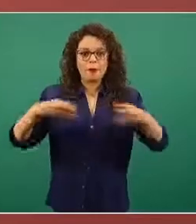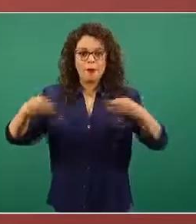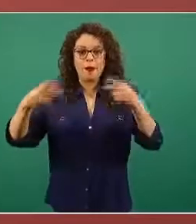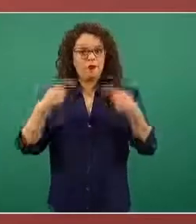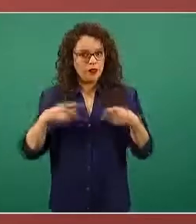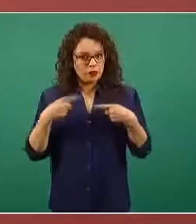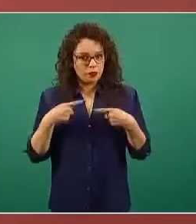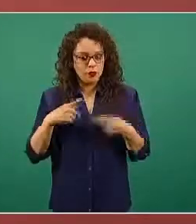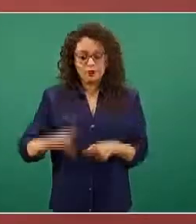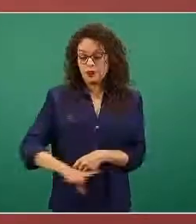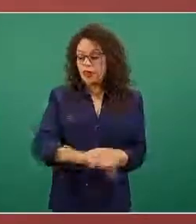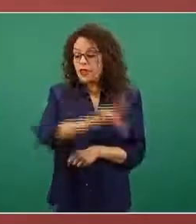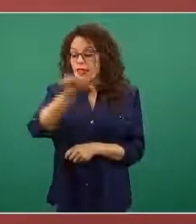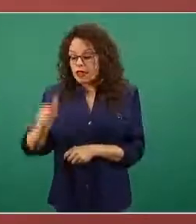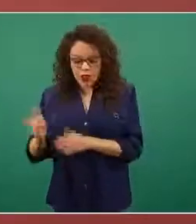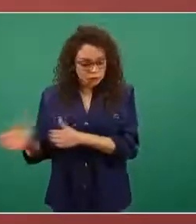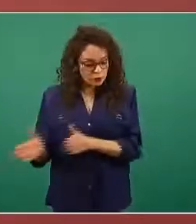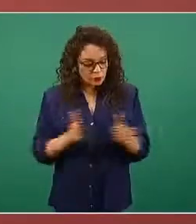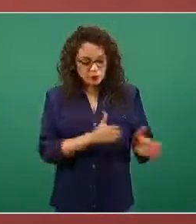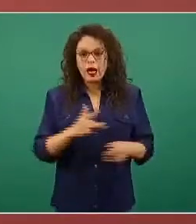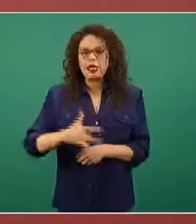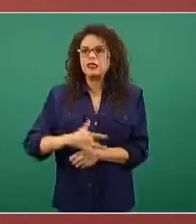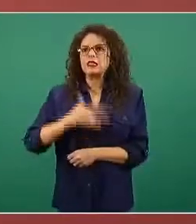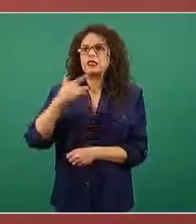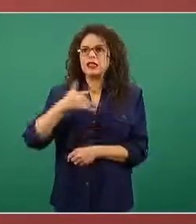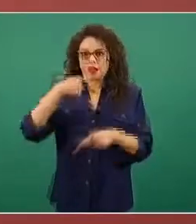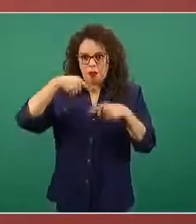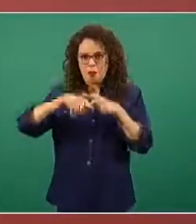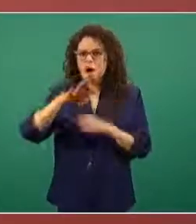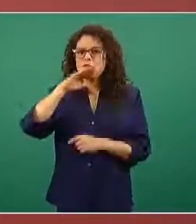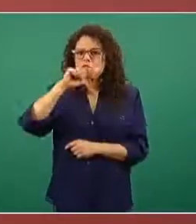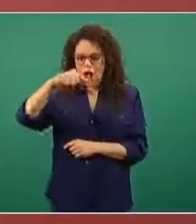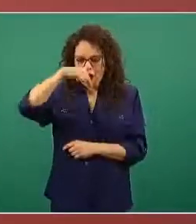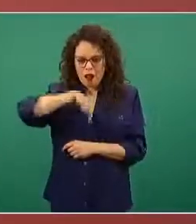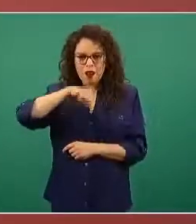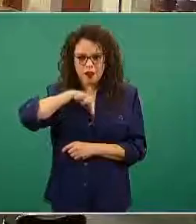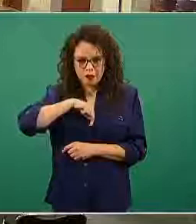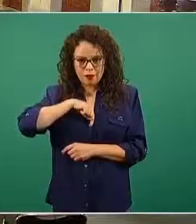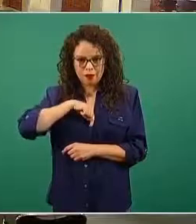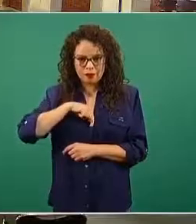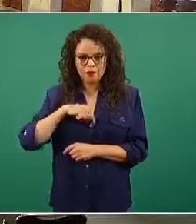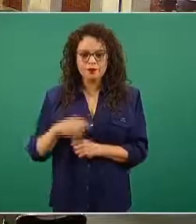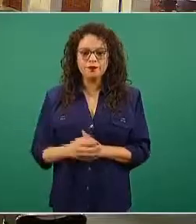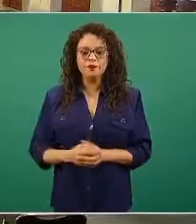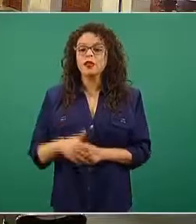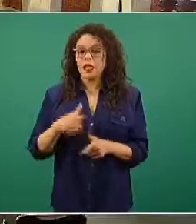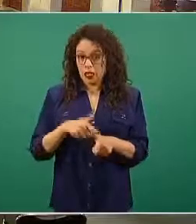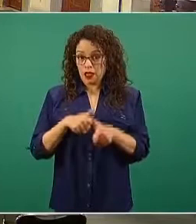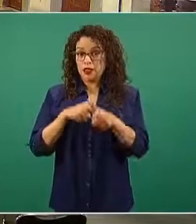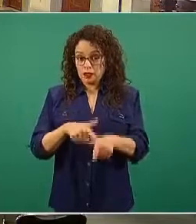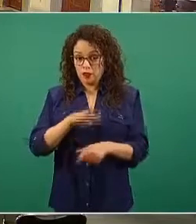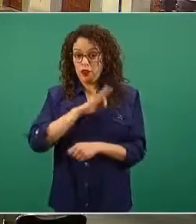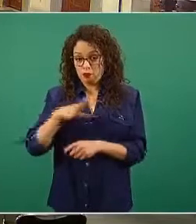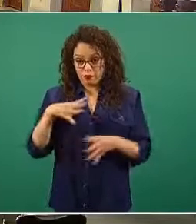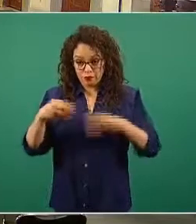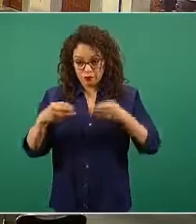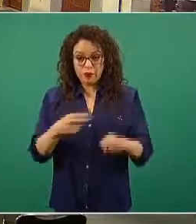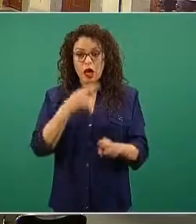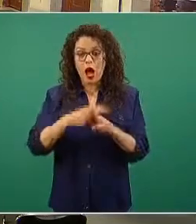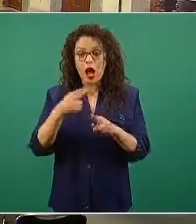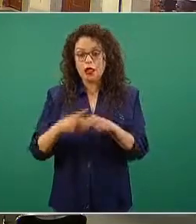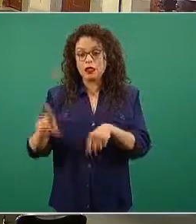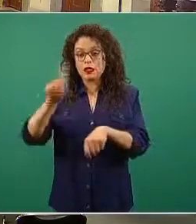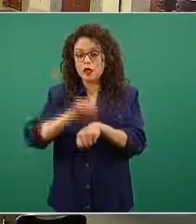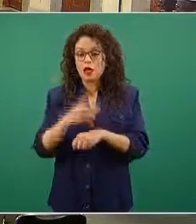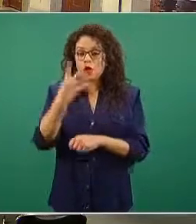los síntomas, sigue aumentando la capacidad contagiante del individuo enfermo hasta el día 4 o 5, que es el periodo